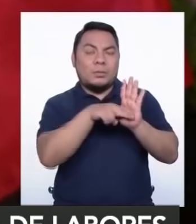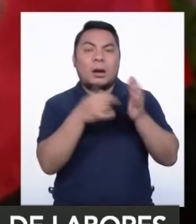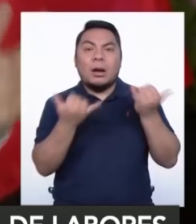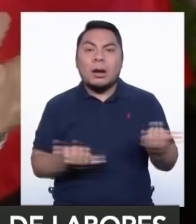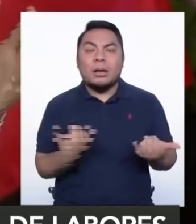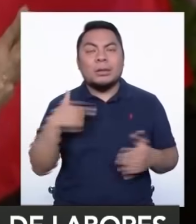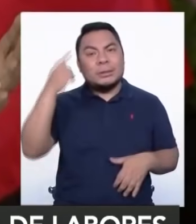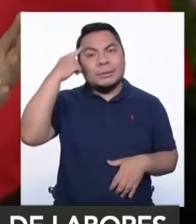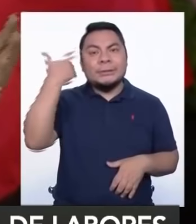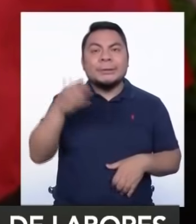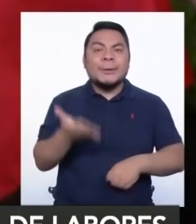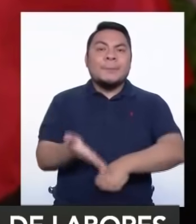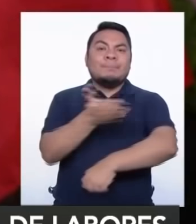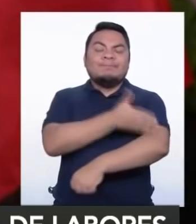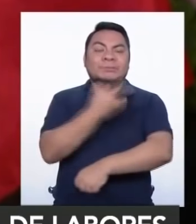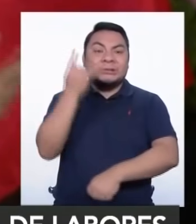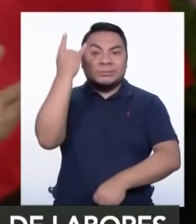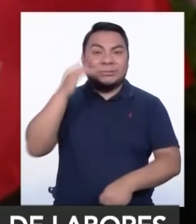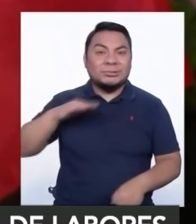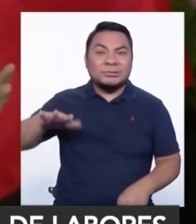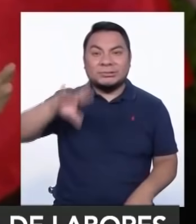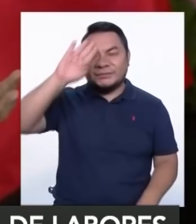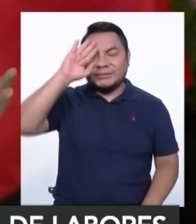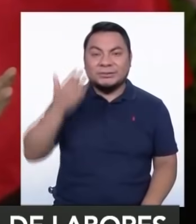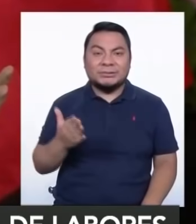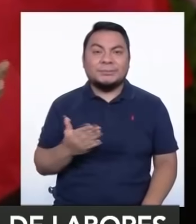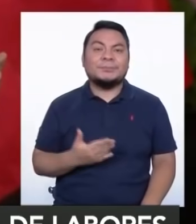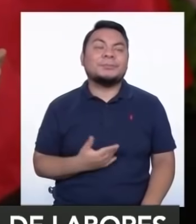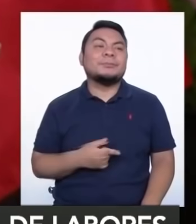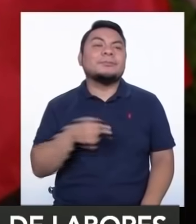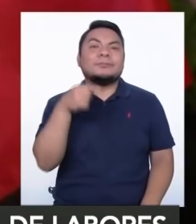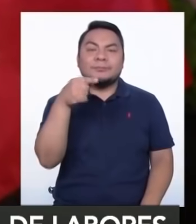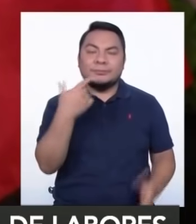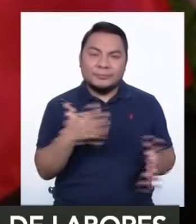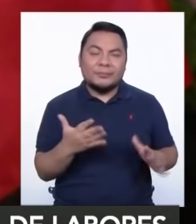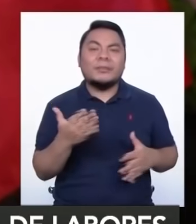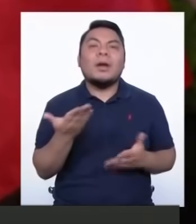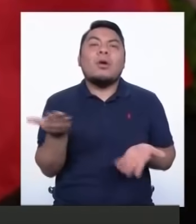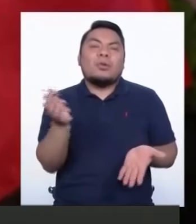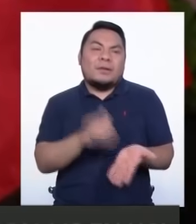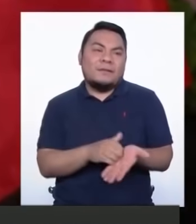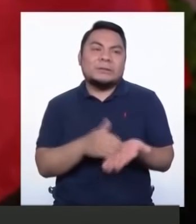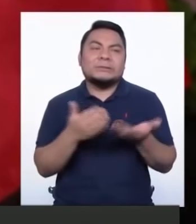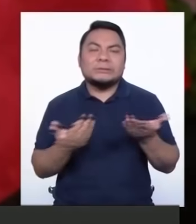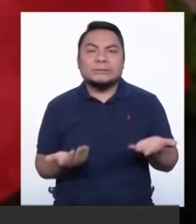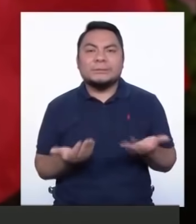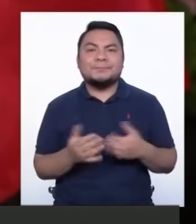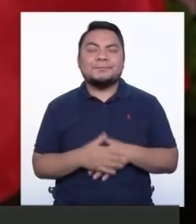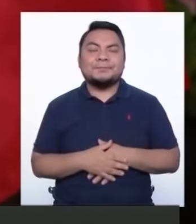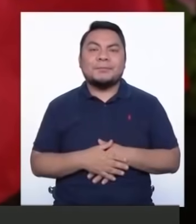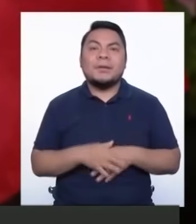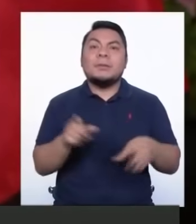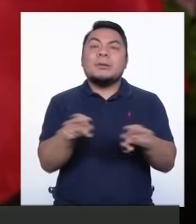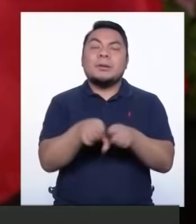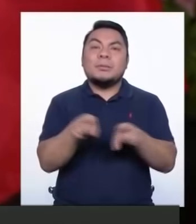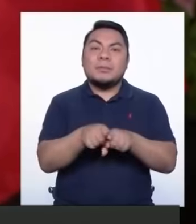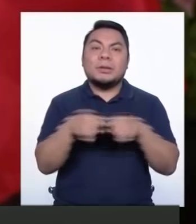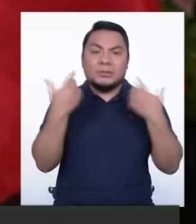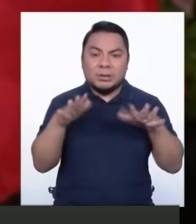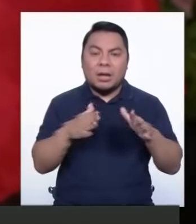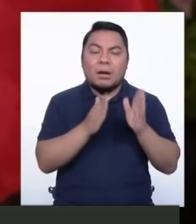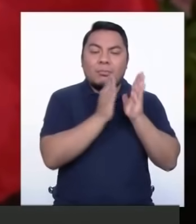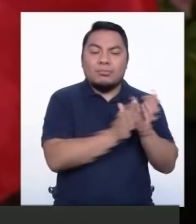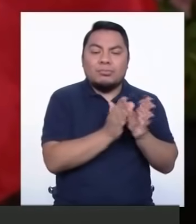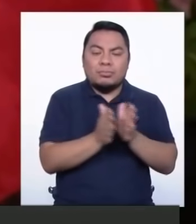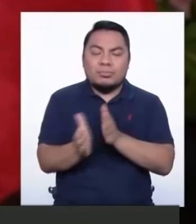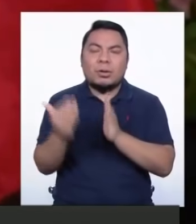situación previa a esta epidemia no la vamos a retomar. Nuevamente, también tenemos medidas